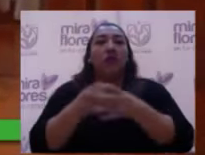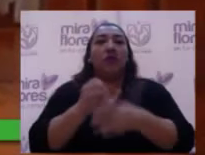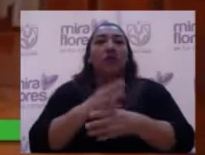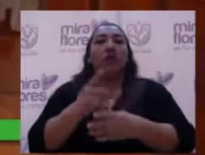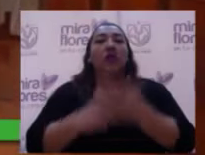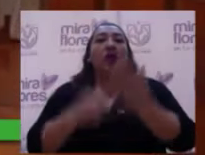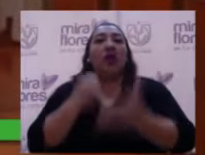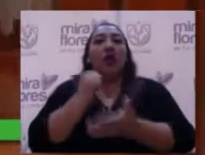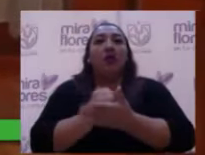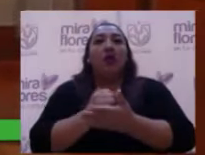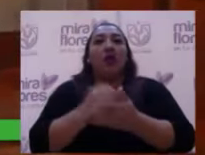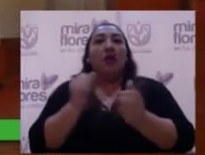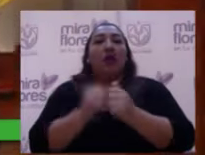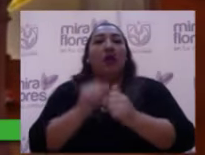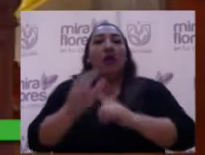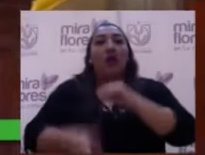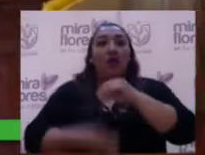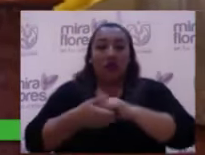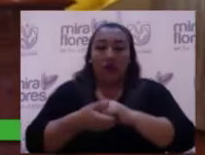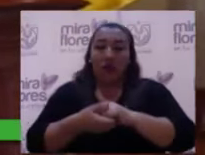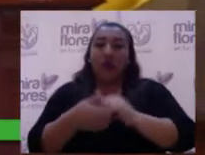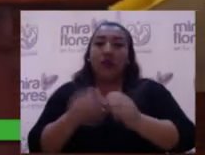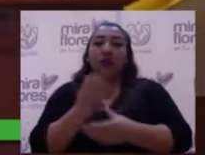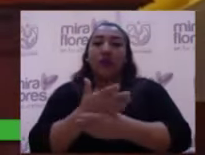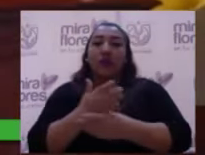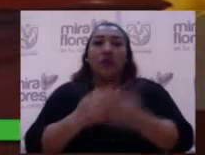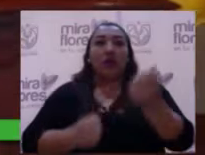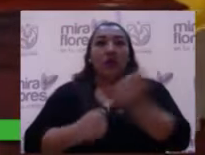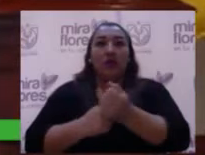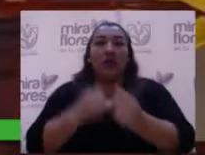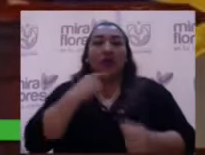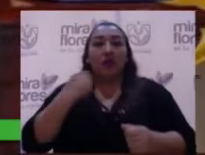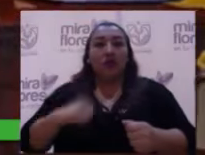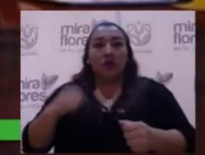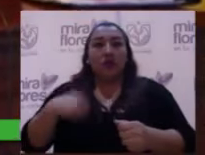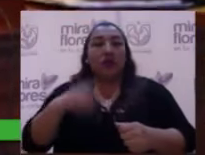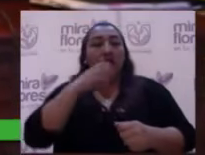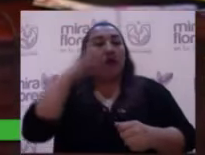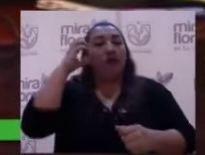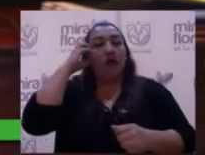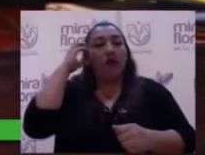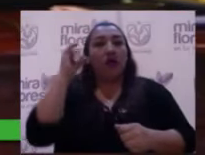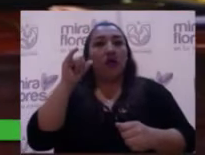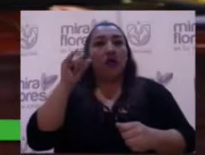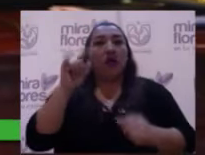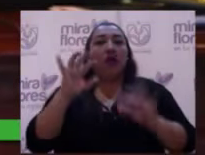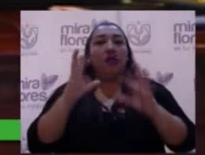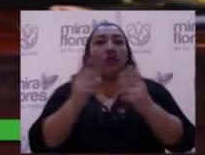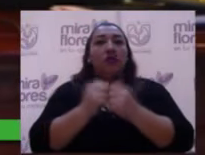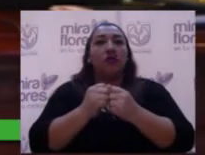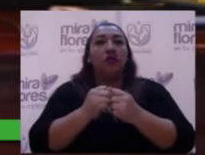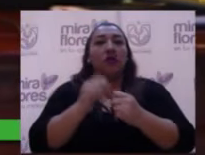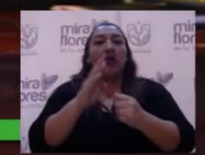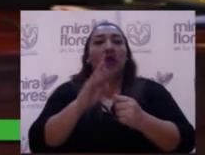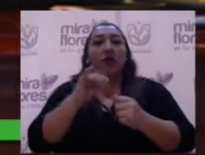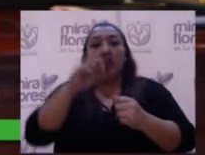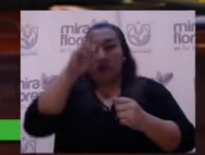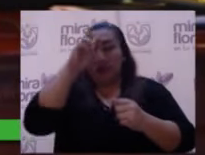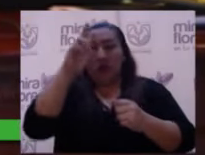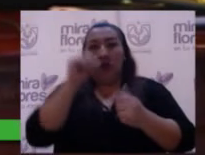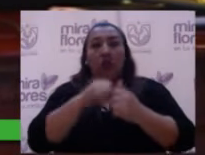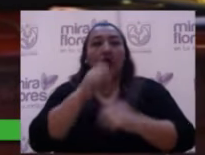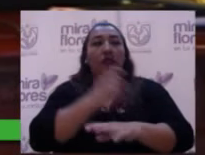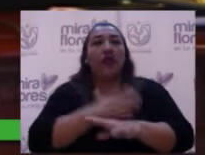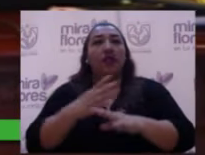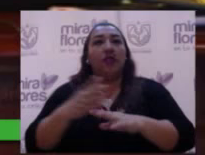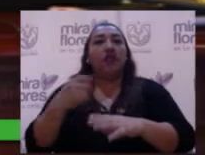que aprueba la suscripción del convenio marco de colaboración entre la Municipalidad de Miraflores y la Asociación FICUS Perú